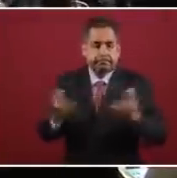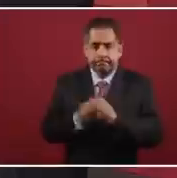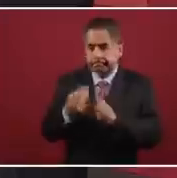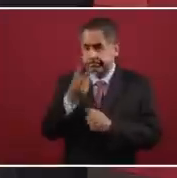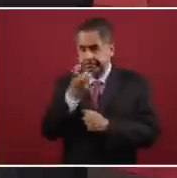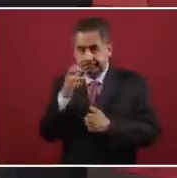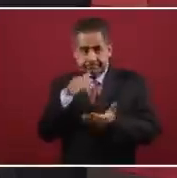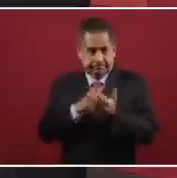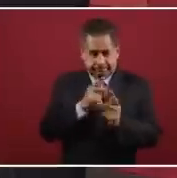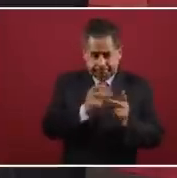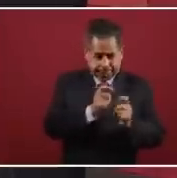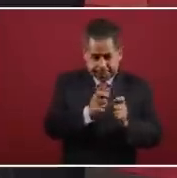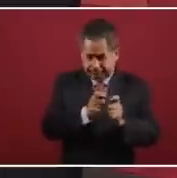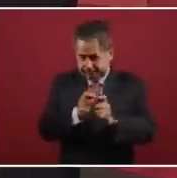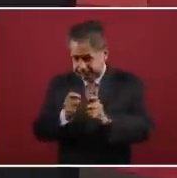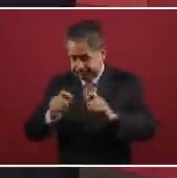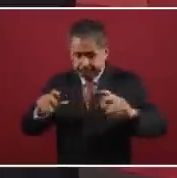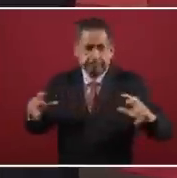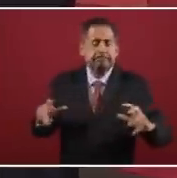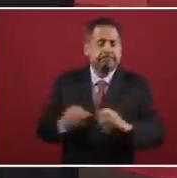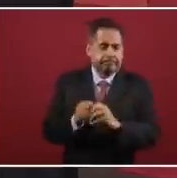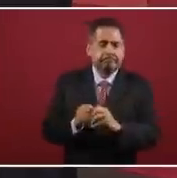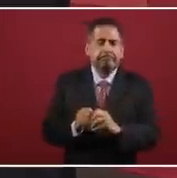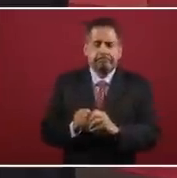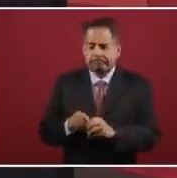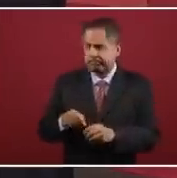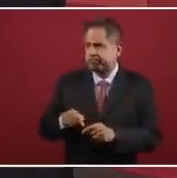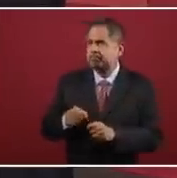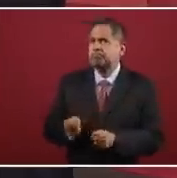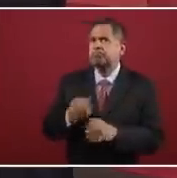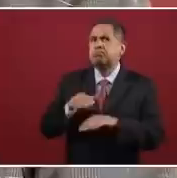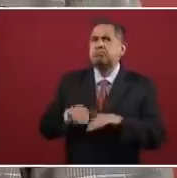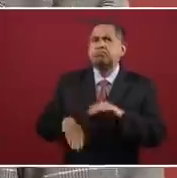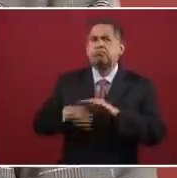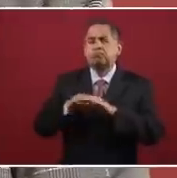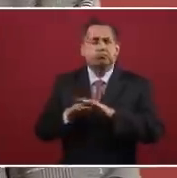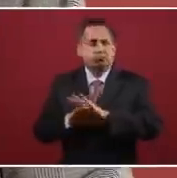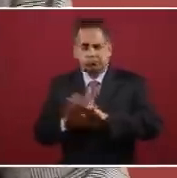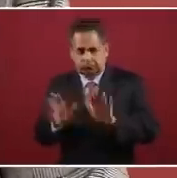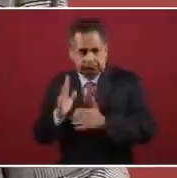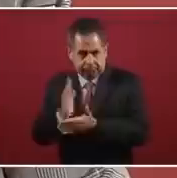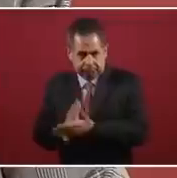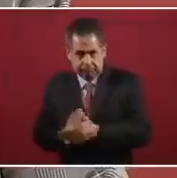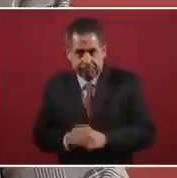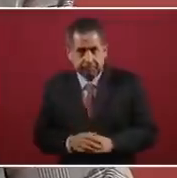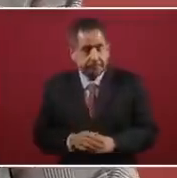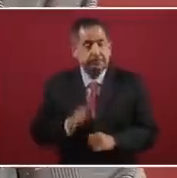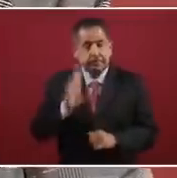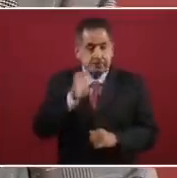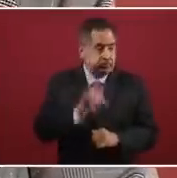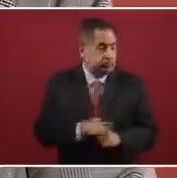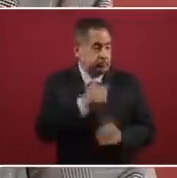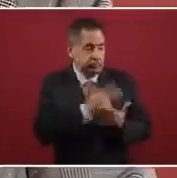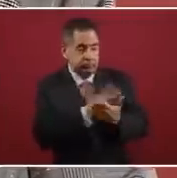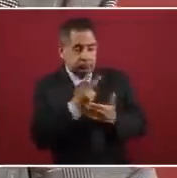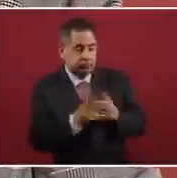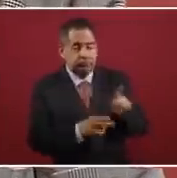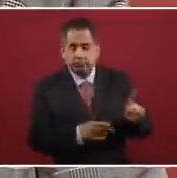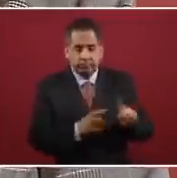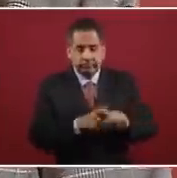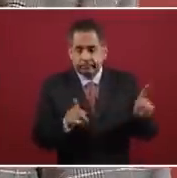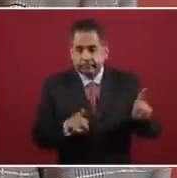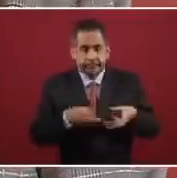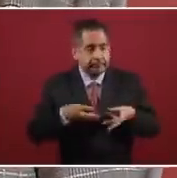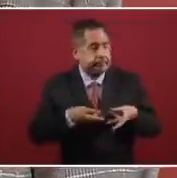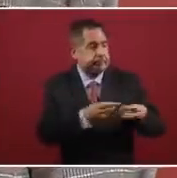350.000. Vamos a cerrar aquí este presupuesto, pero a diferencia de otros programas sociales, este programa